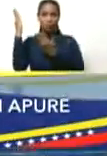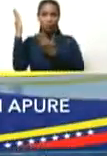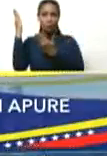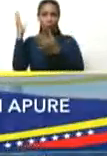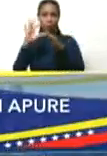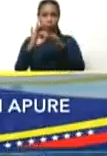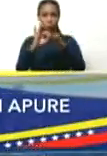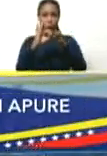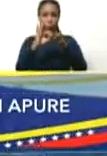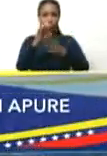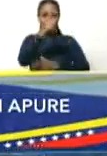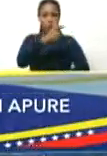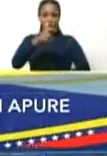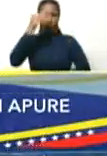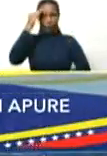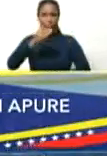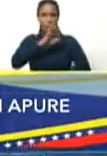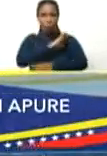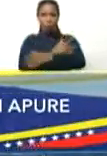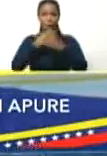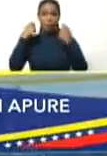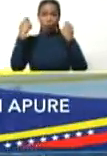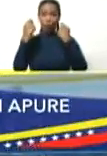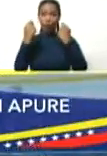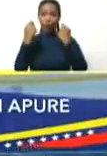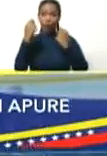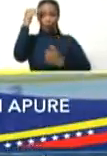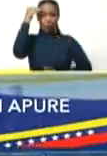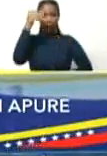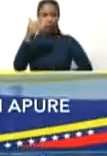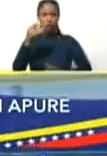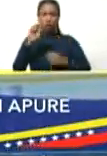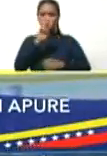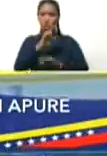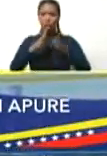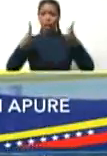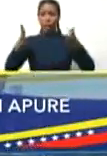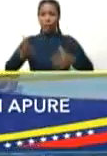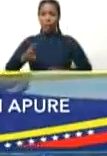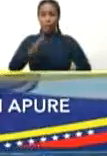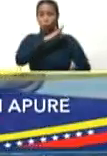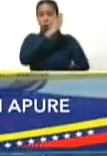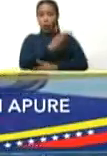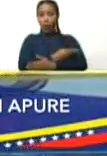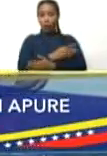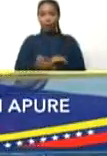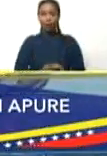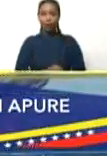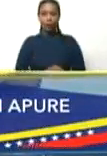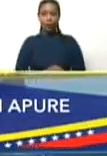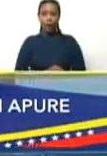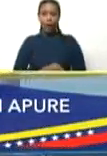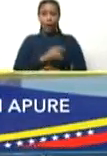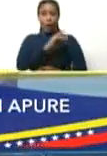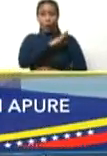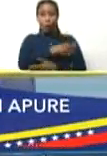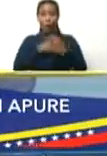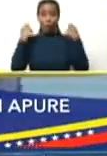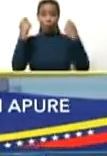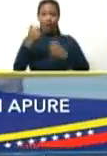Unión Cívico-Militar, del Poder Popular y del Poder Militar. Dos grandes poderes. El Poder Popular cada vez